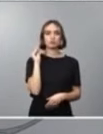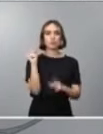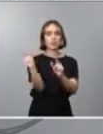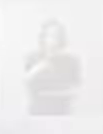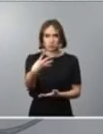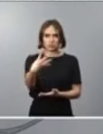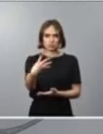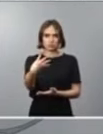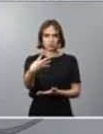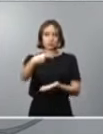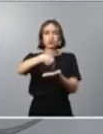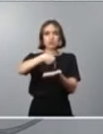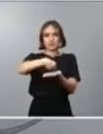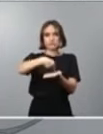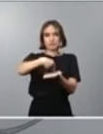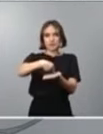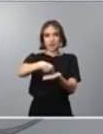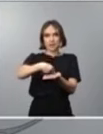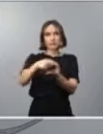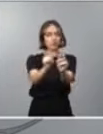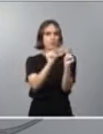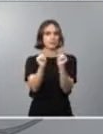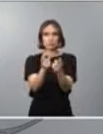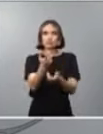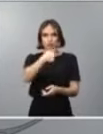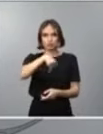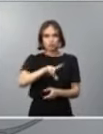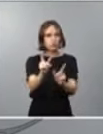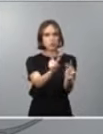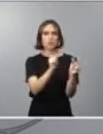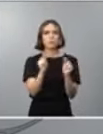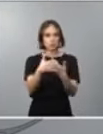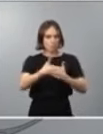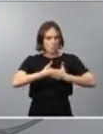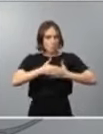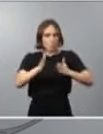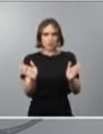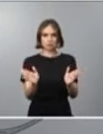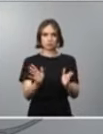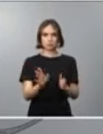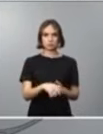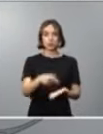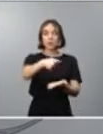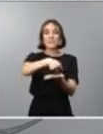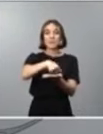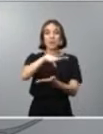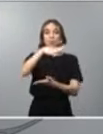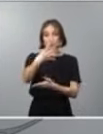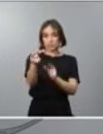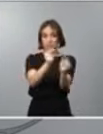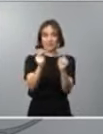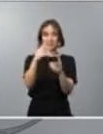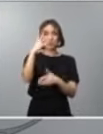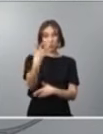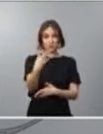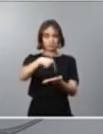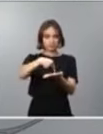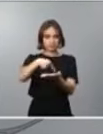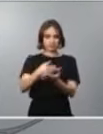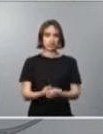debatir en democracia. Desde luego nosotros estamos dispuestos y abiertos al debate, a estos cuatro que se nos han solicitado y a otros, como